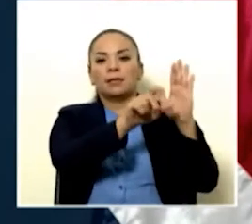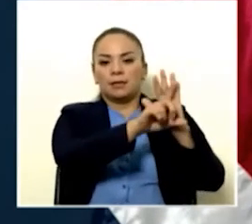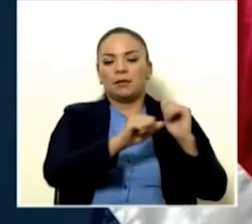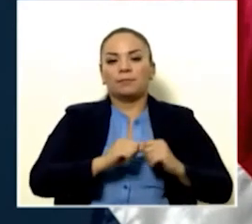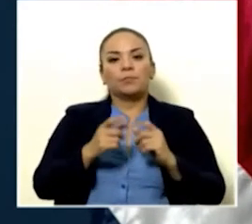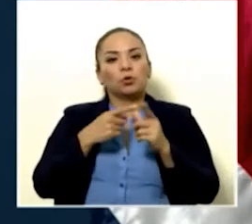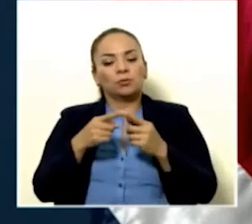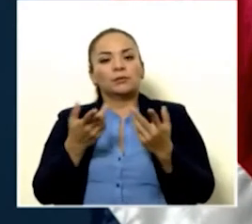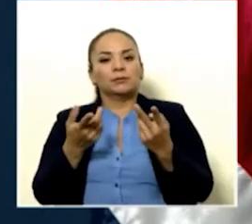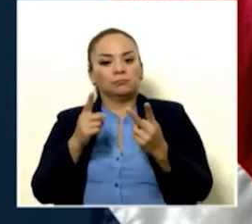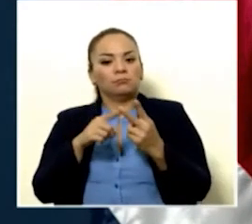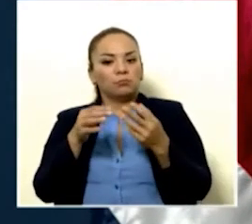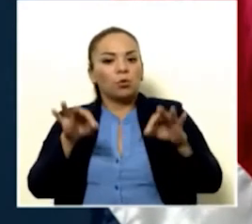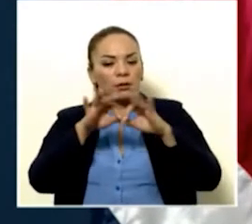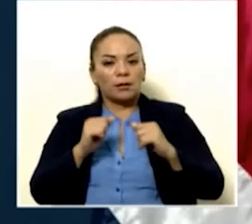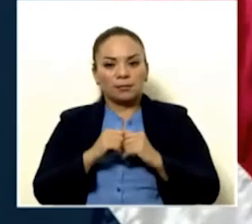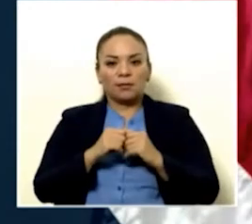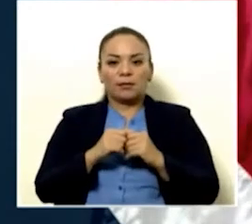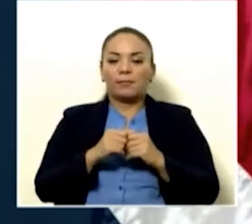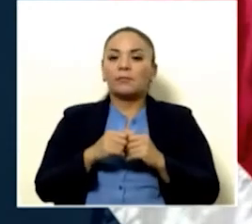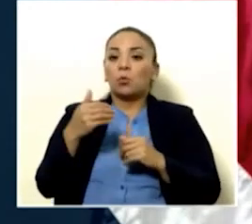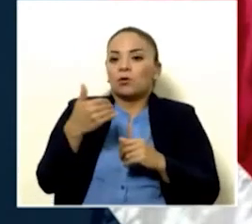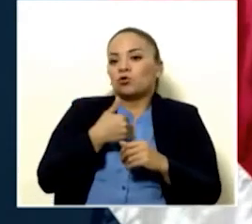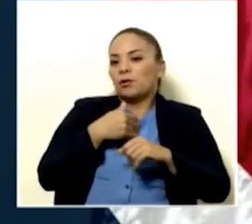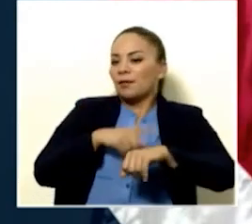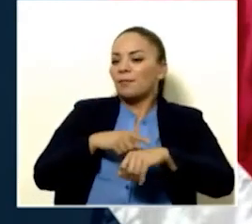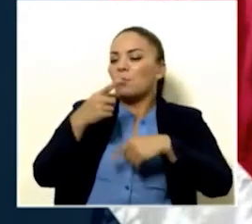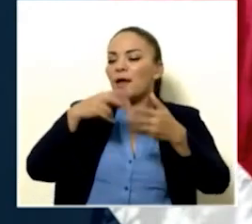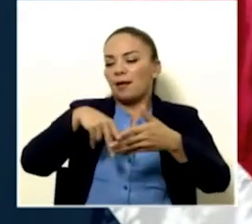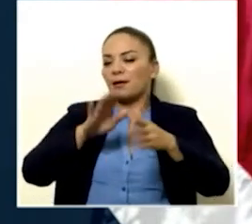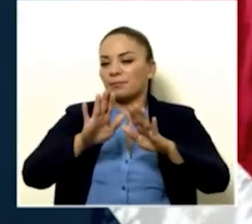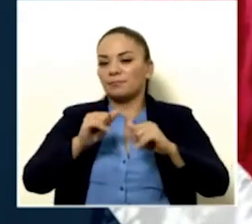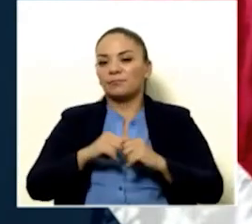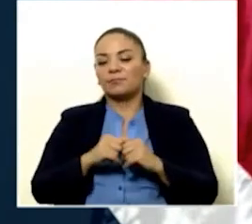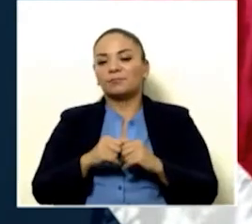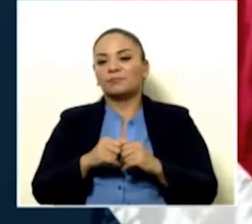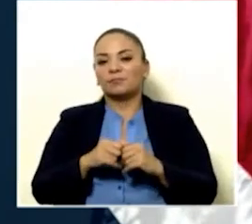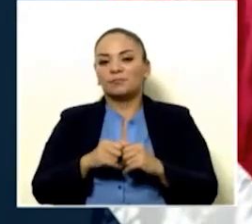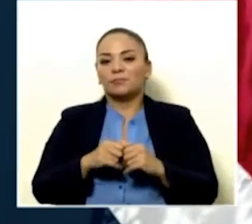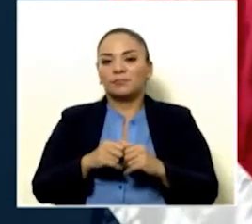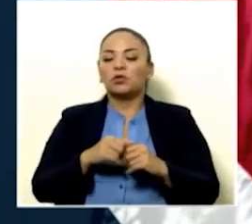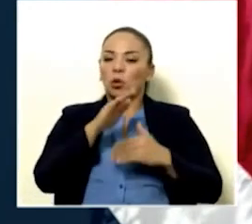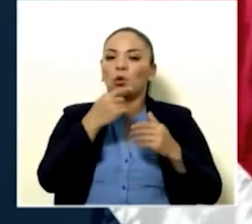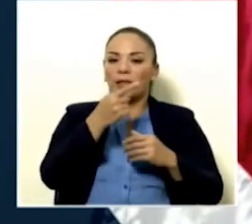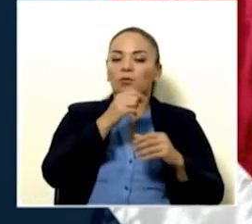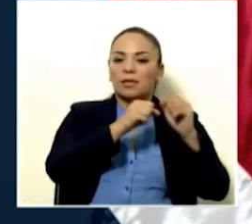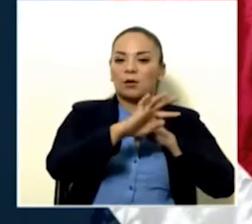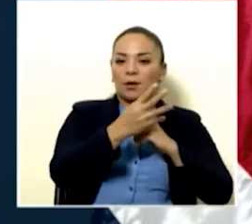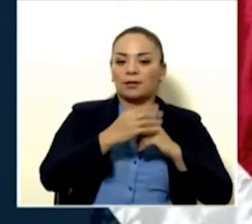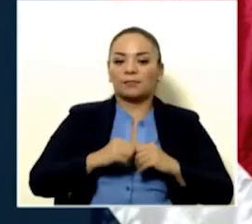esos dos principios, cuando tenga un chancecito, voy a leer lo que esté disponible de parte de la sala. Pero